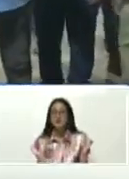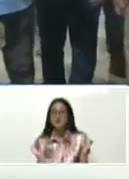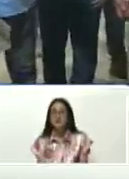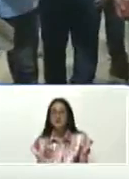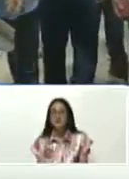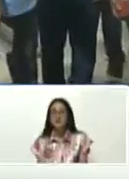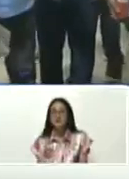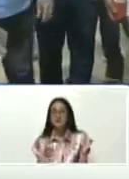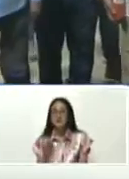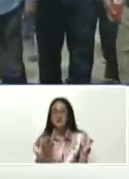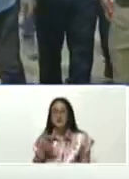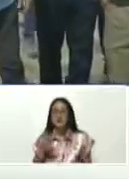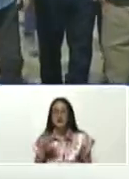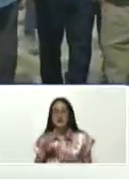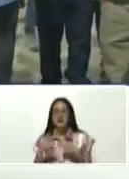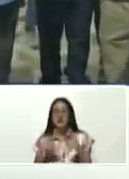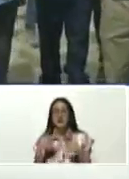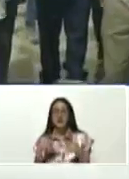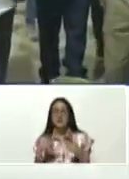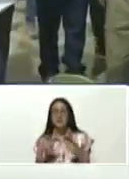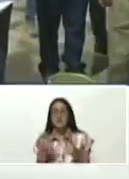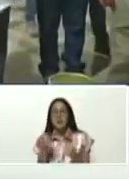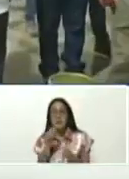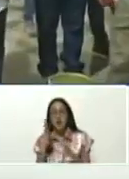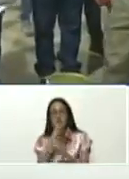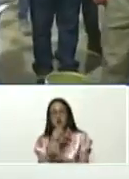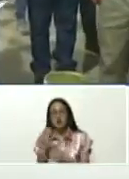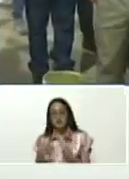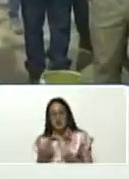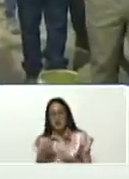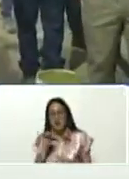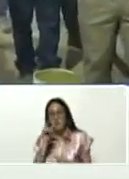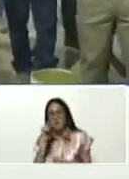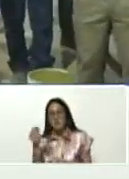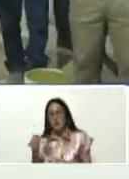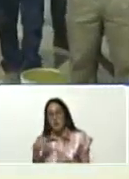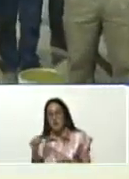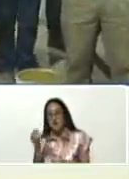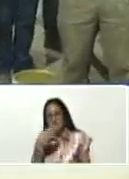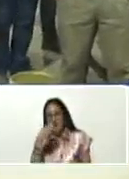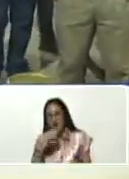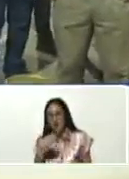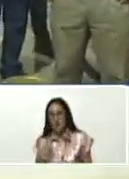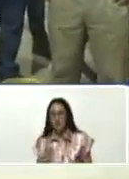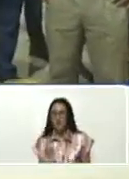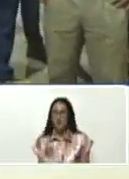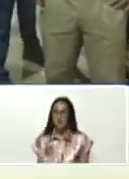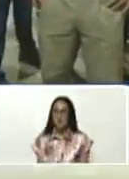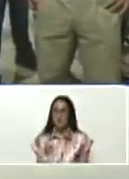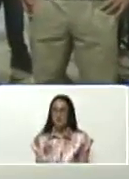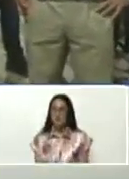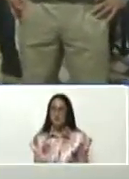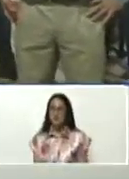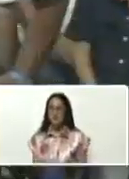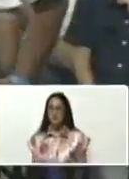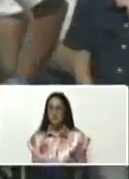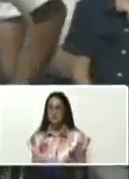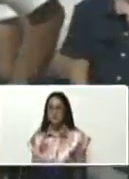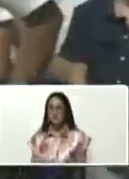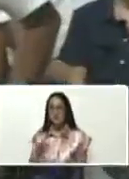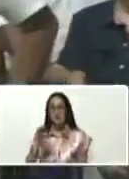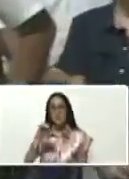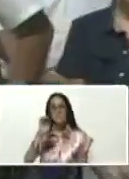Agropecuaria Sausal. Buenas noches, señor presidente. Sí, estamos sacando melaza